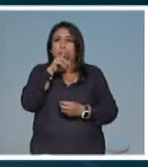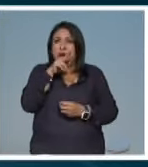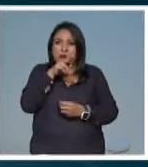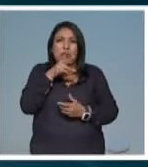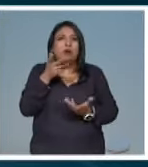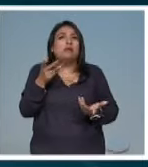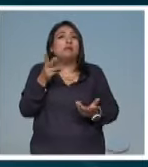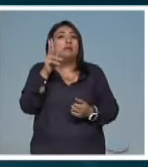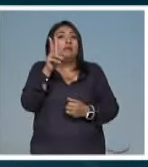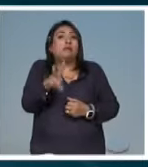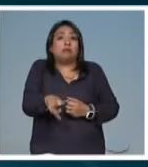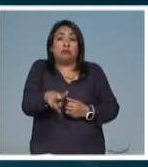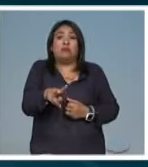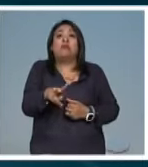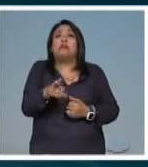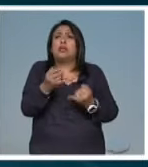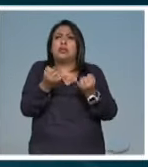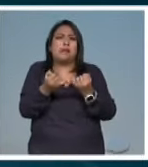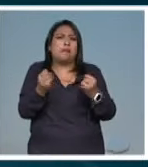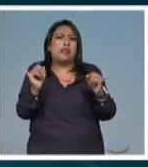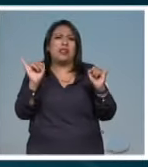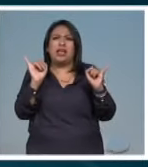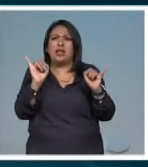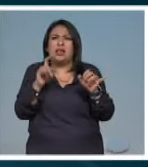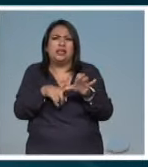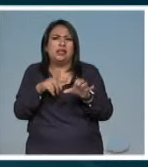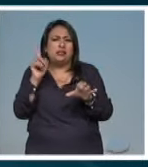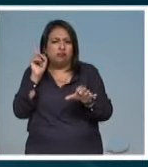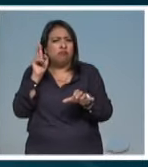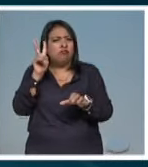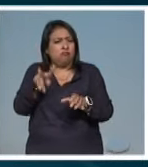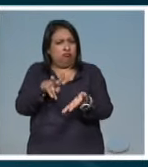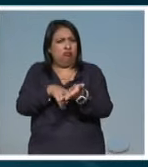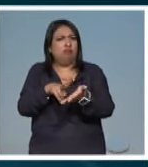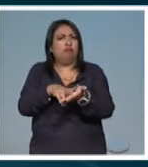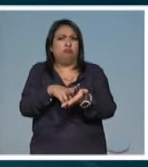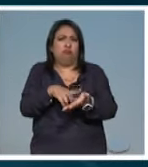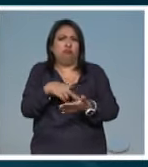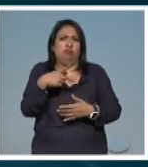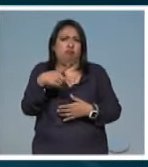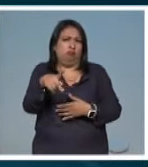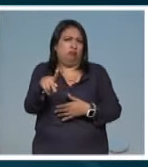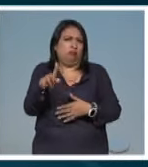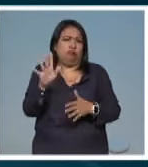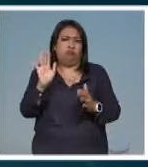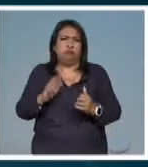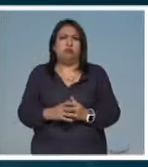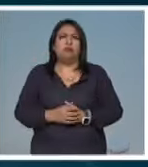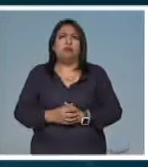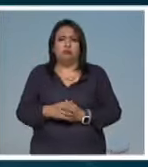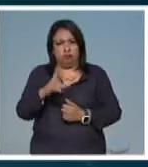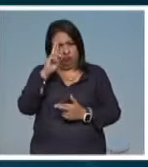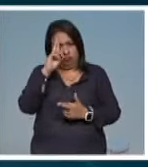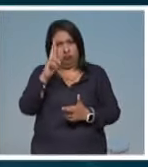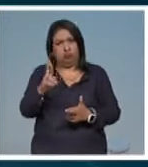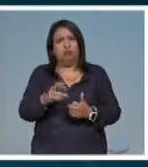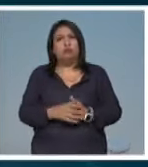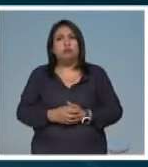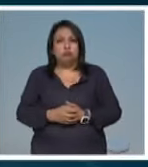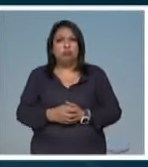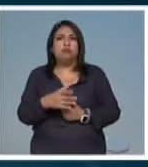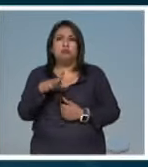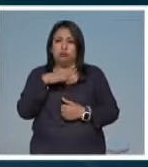son completamente independientes y dignas de todo nuestro respeto, porque